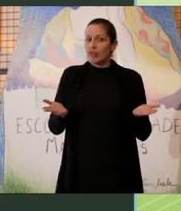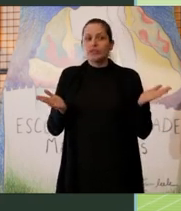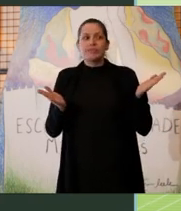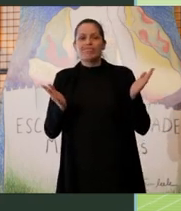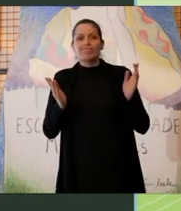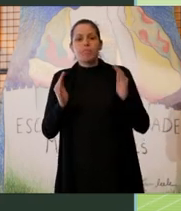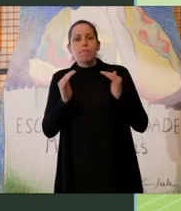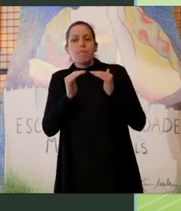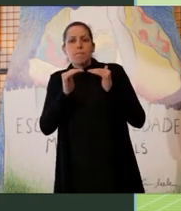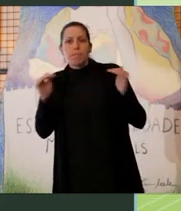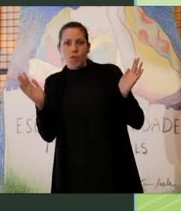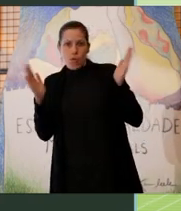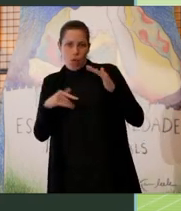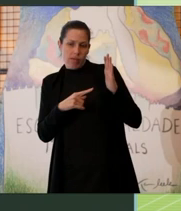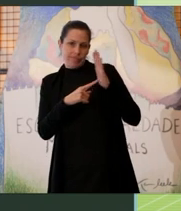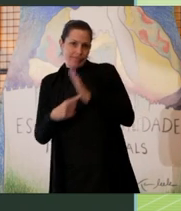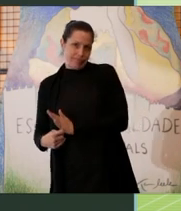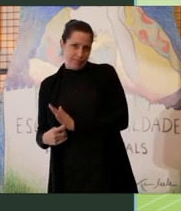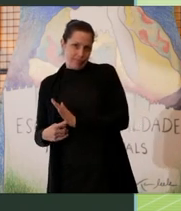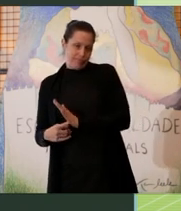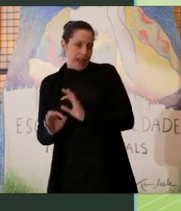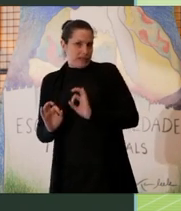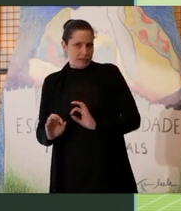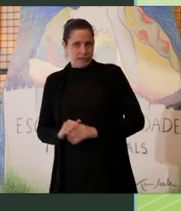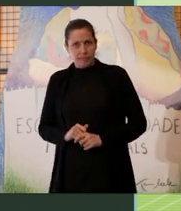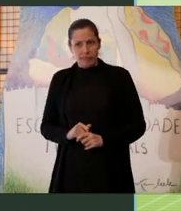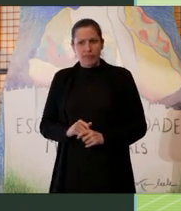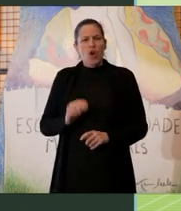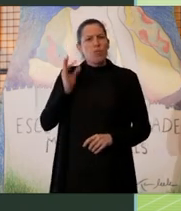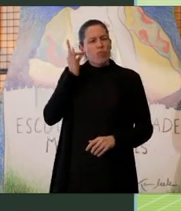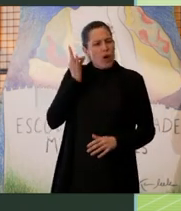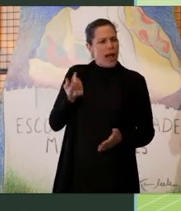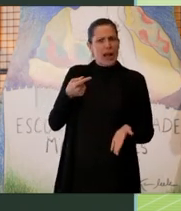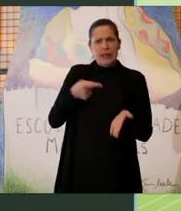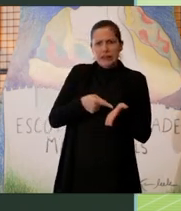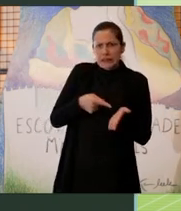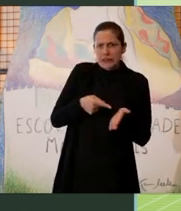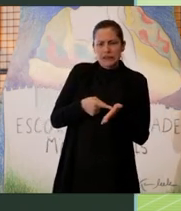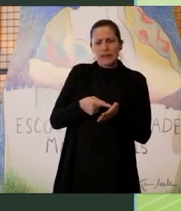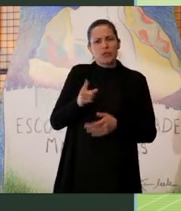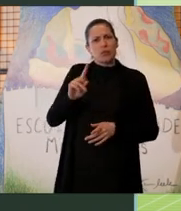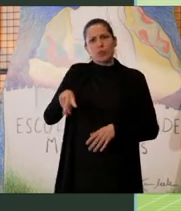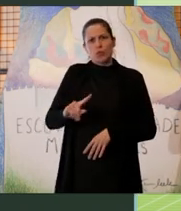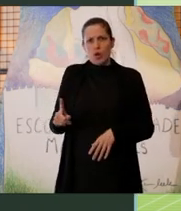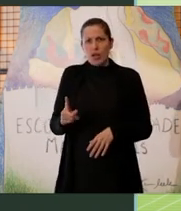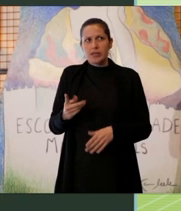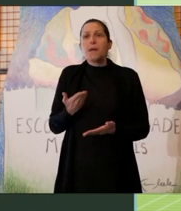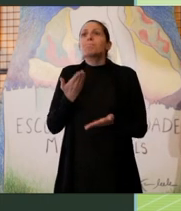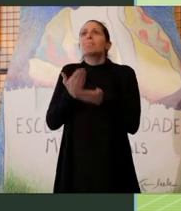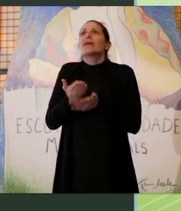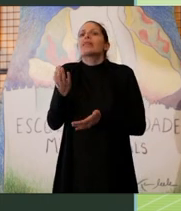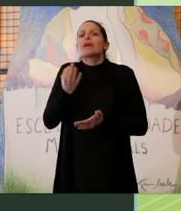paridad las mujeres no piden que les den más si no piden puramente la imparcialidad que el sexo no opere en tu